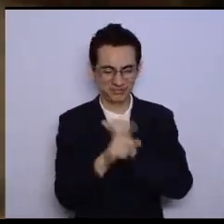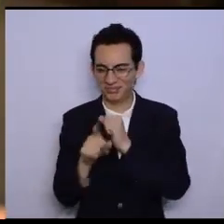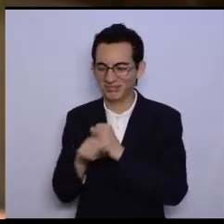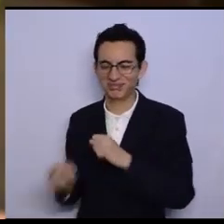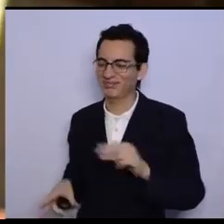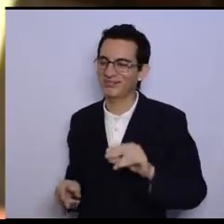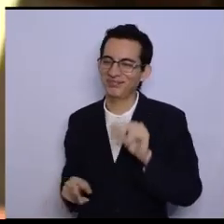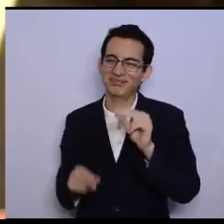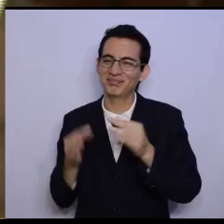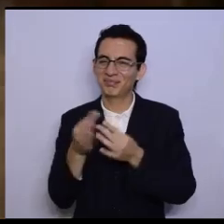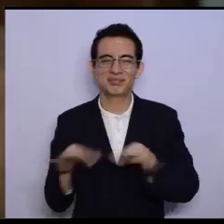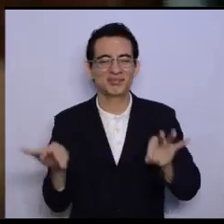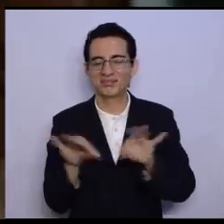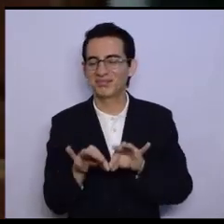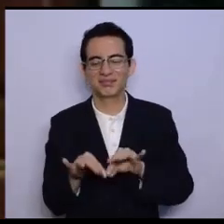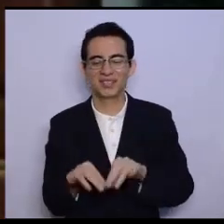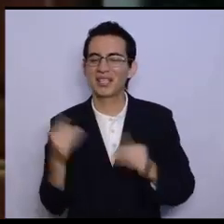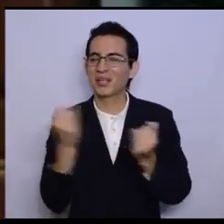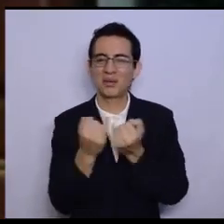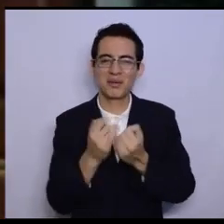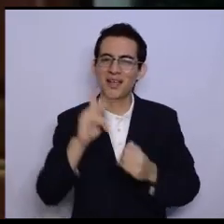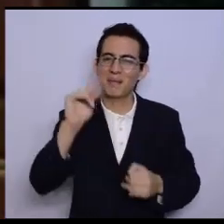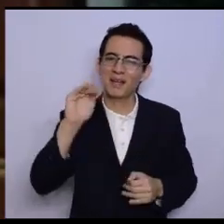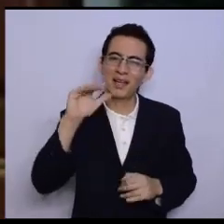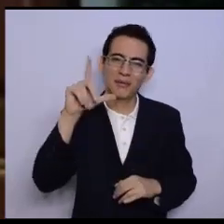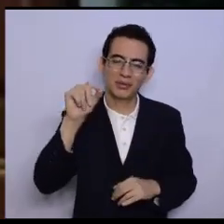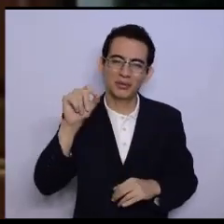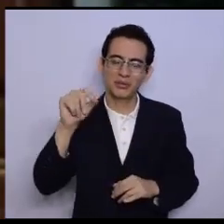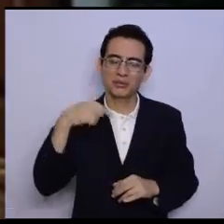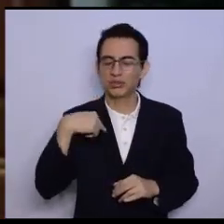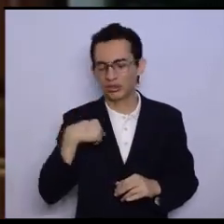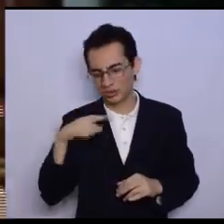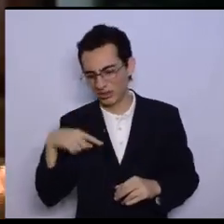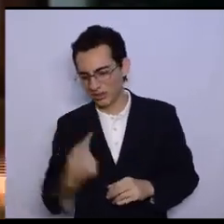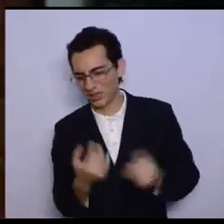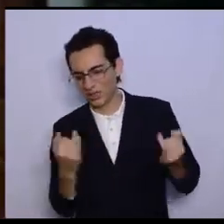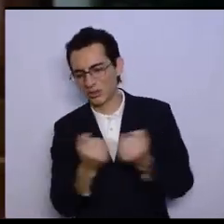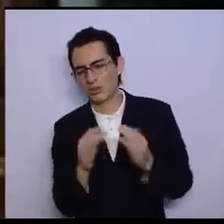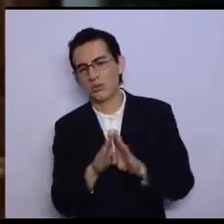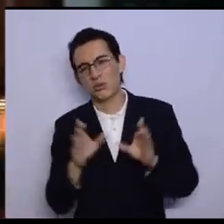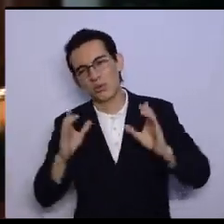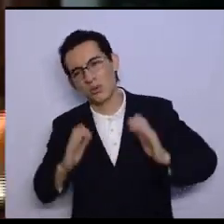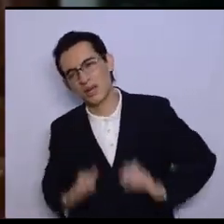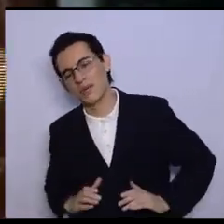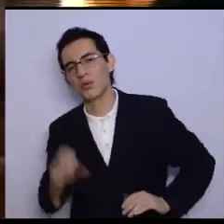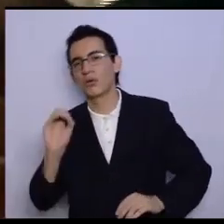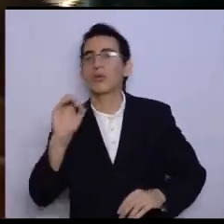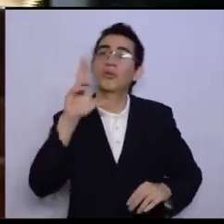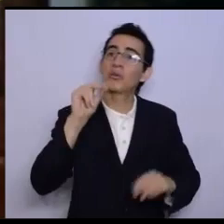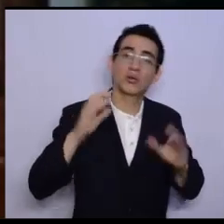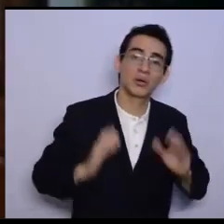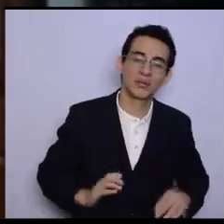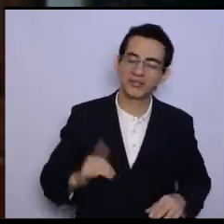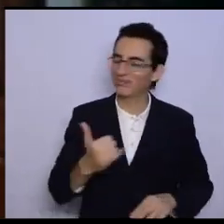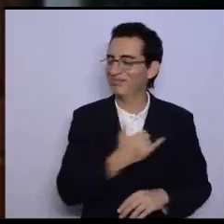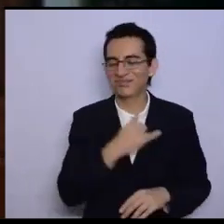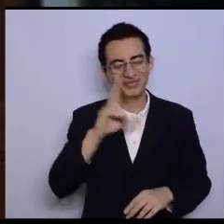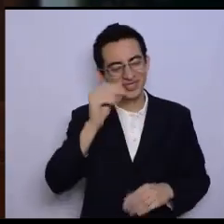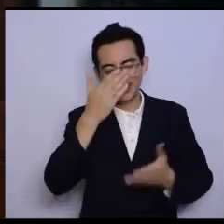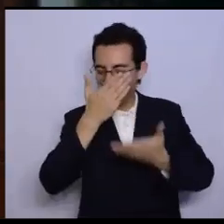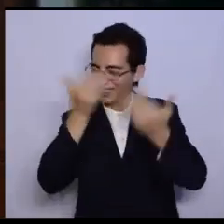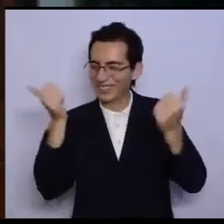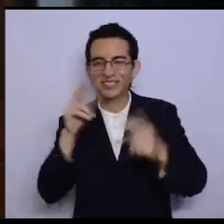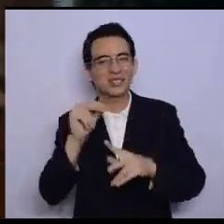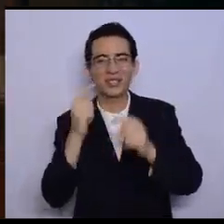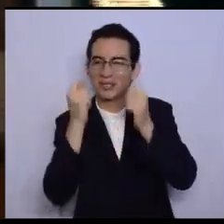Pablo, yo no voy a discutir ni argumentar todo un tratado teológico si fue en el cuerpo o fuera del cuerpo. No lo sé, eso no importa.